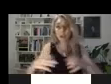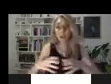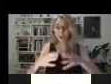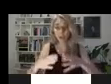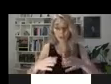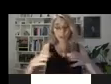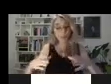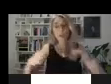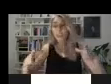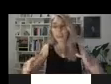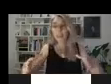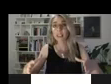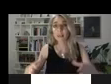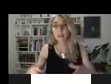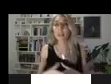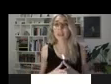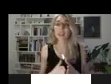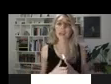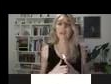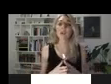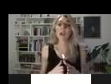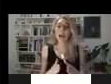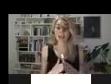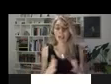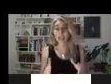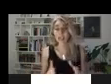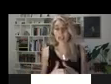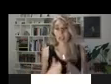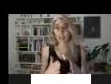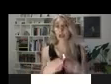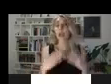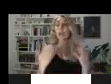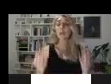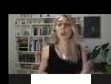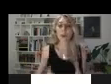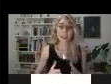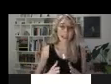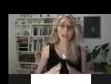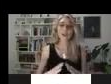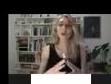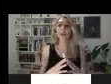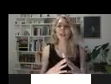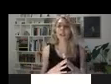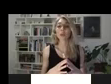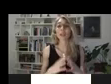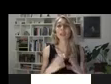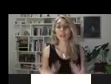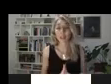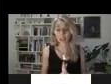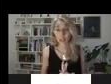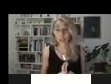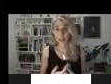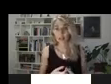y luego, como un círculo expansivo, ir pensando aquellas que nos quedan un poco más lejos o que tienen